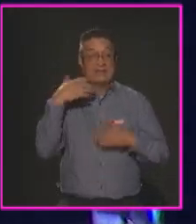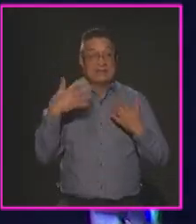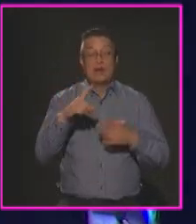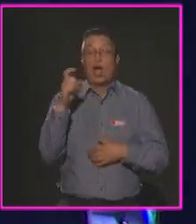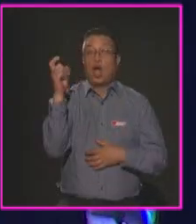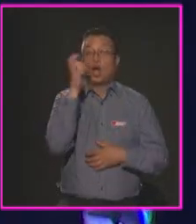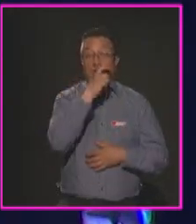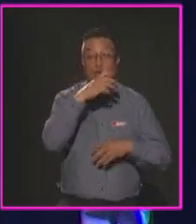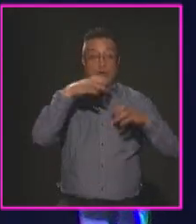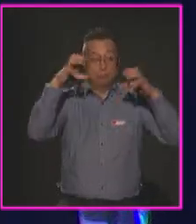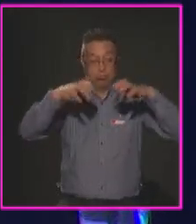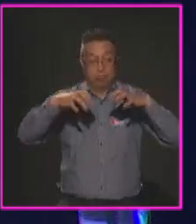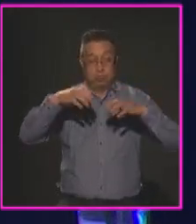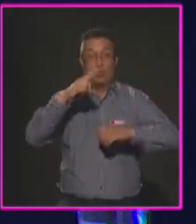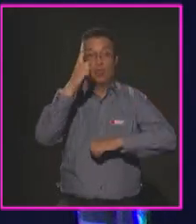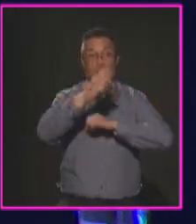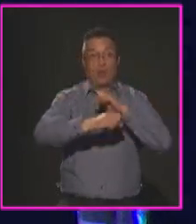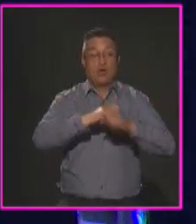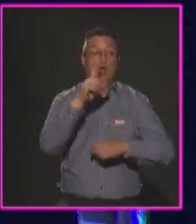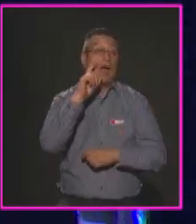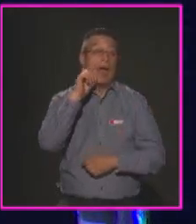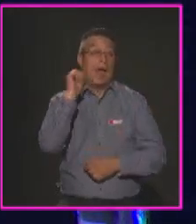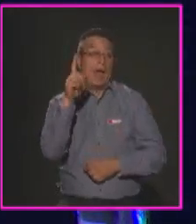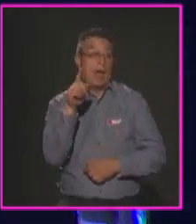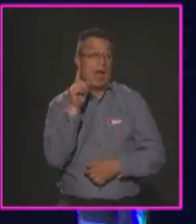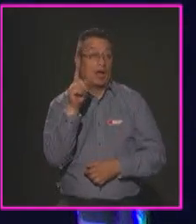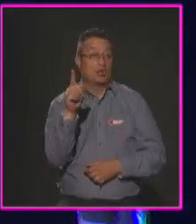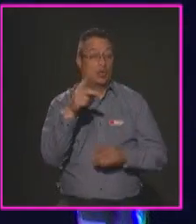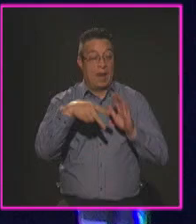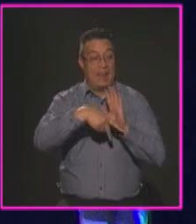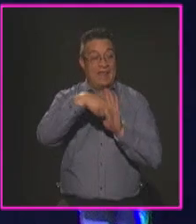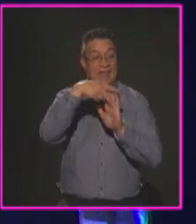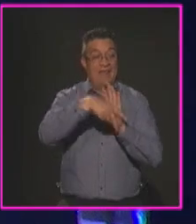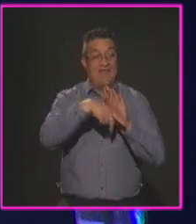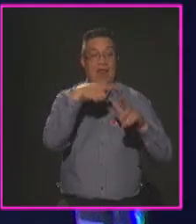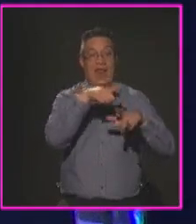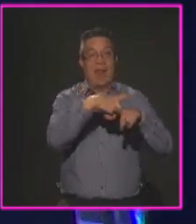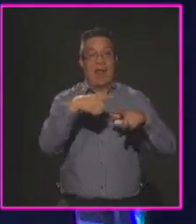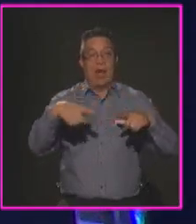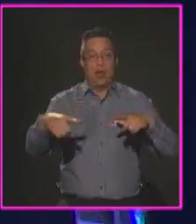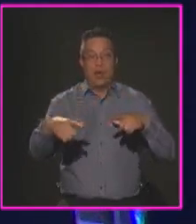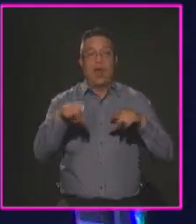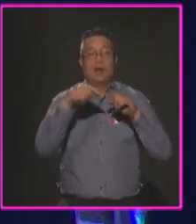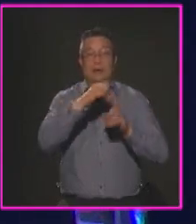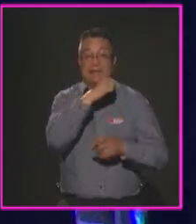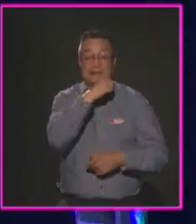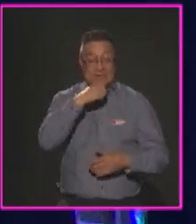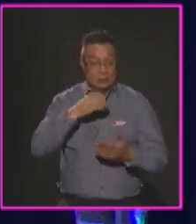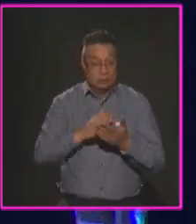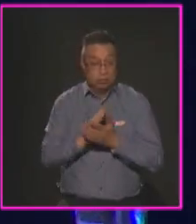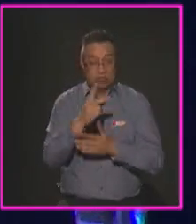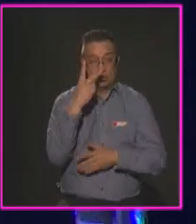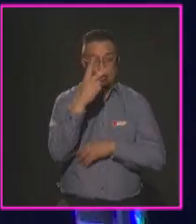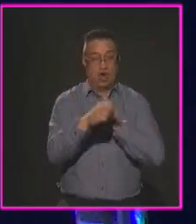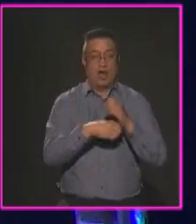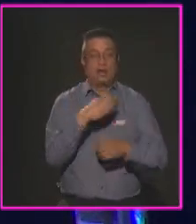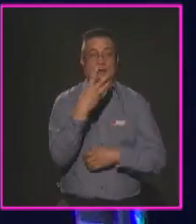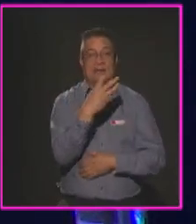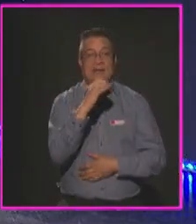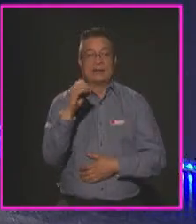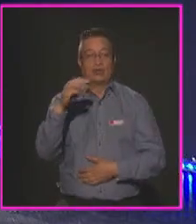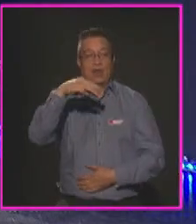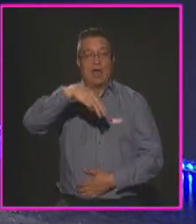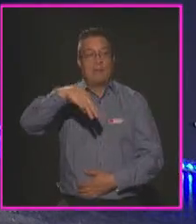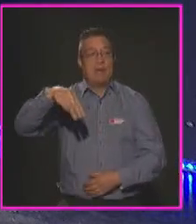está la precipitación anual, azul los niveles de la laguna. Comenzó la megasequía con 2 años de 300 milímetros,